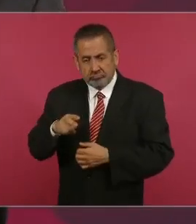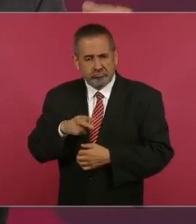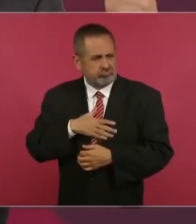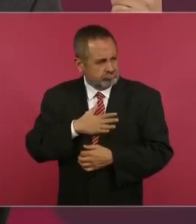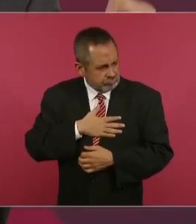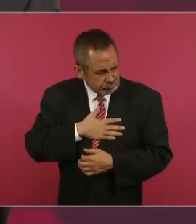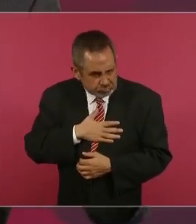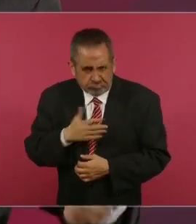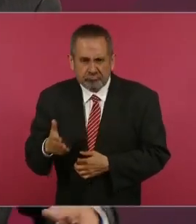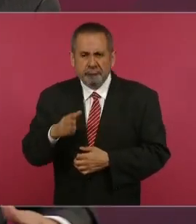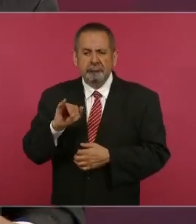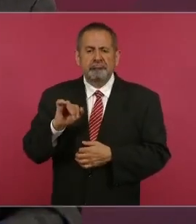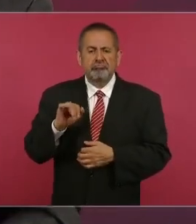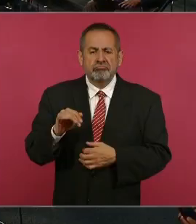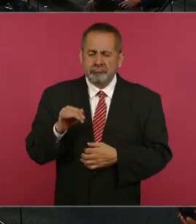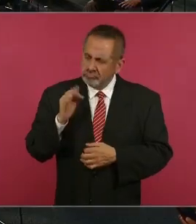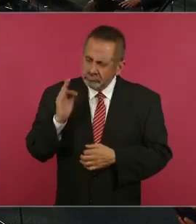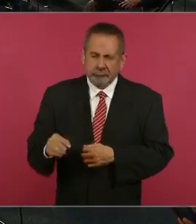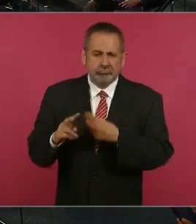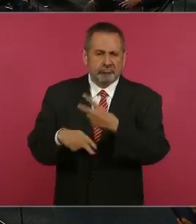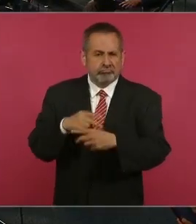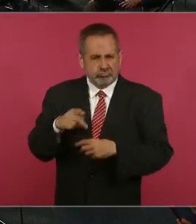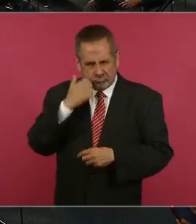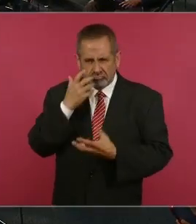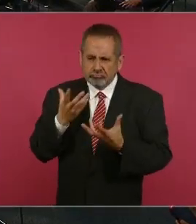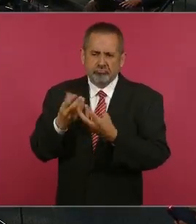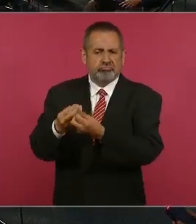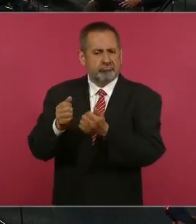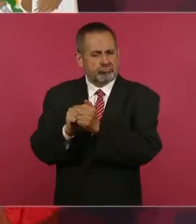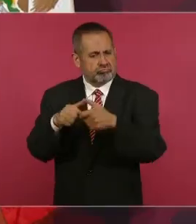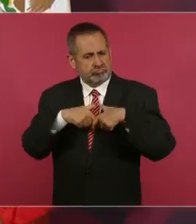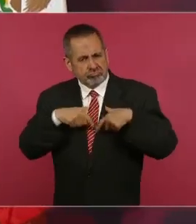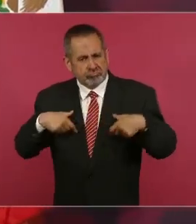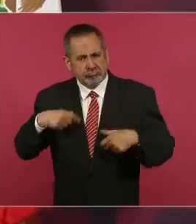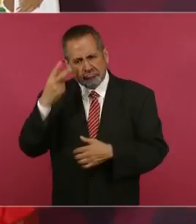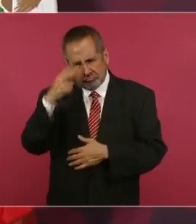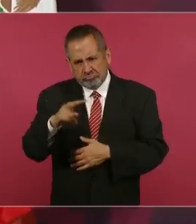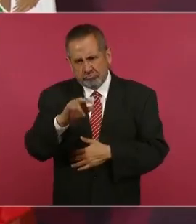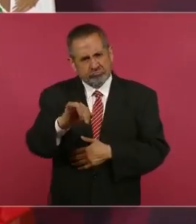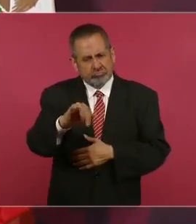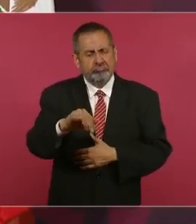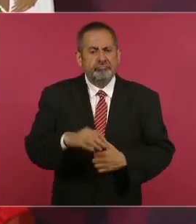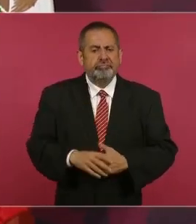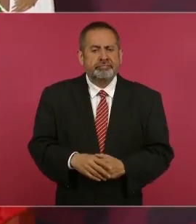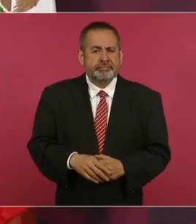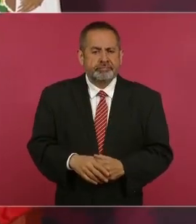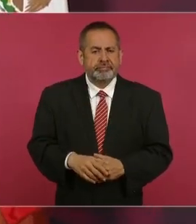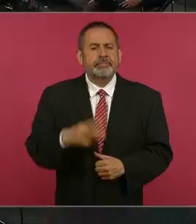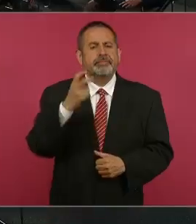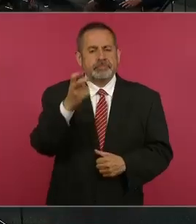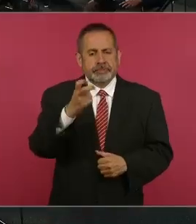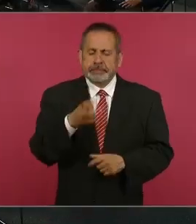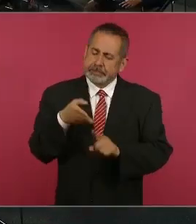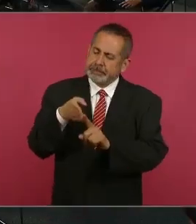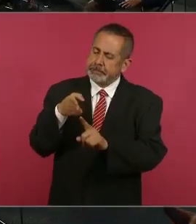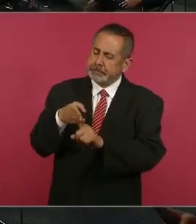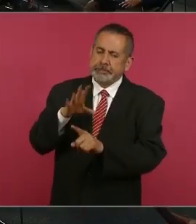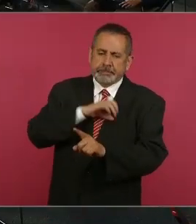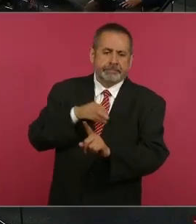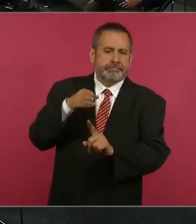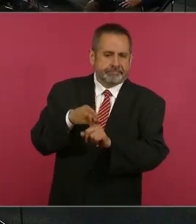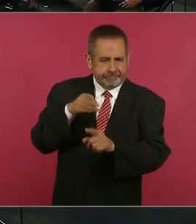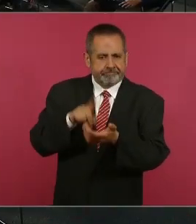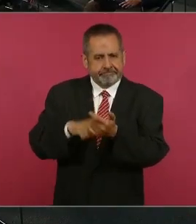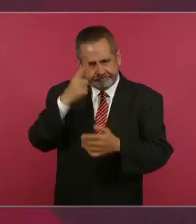que dijo, sí, yo quiero representar a México. Entonces, por eso le voy